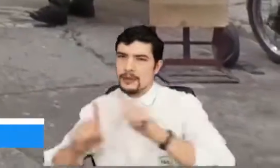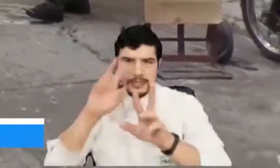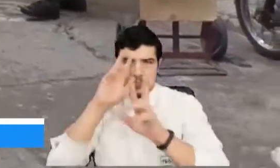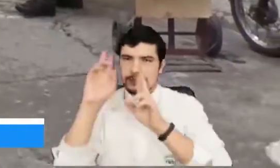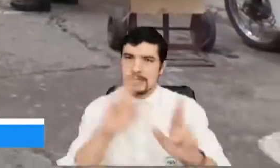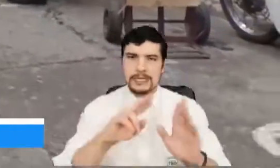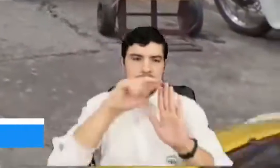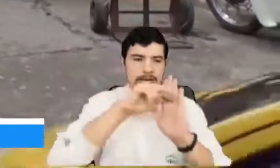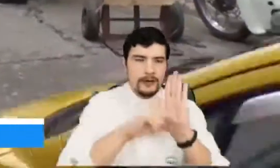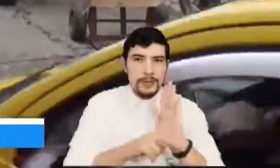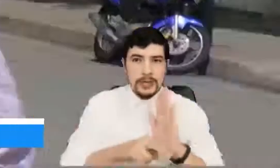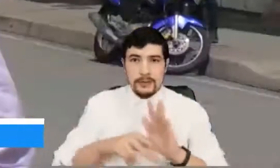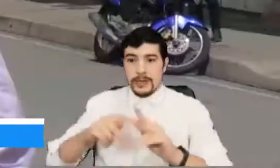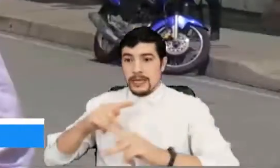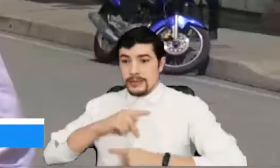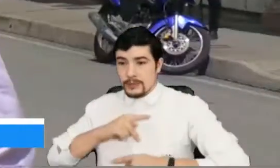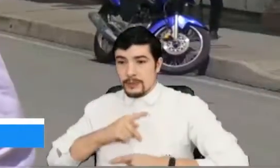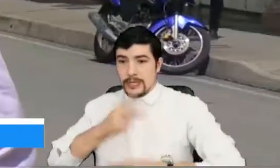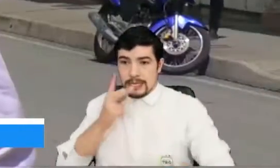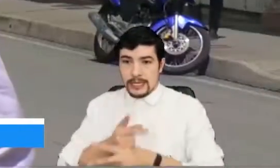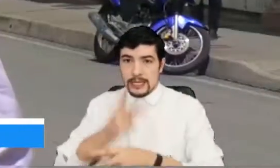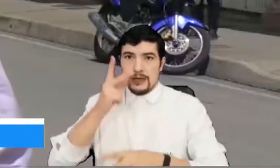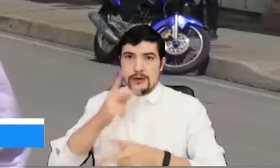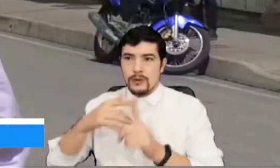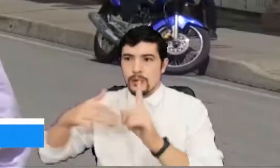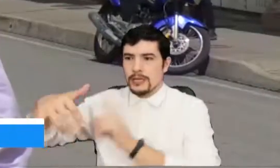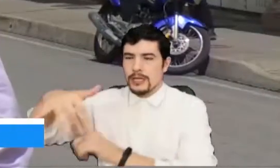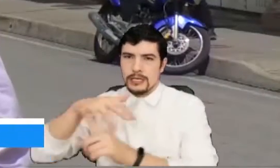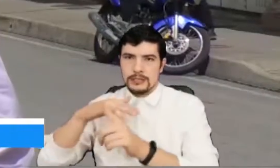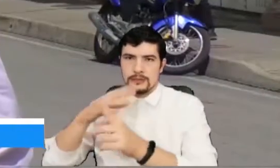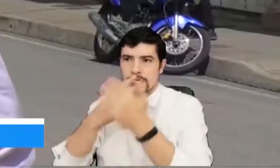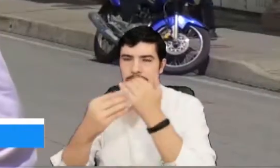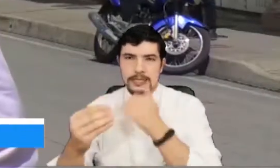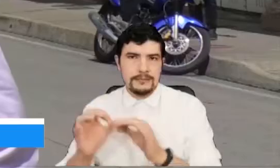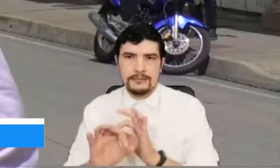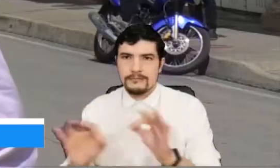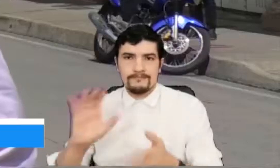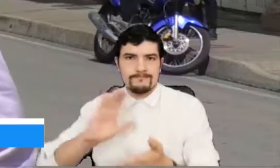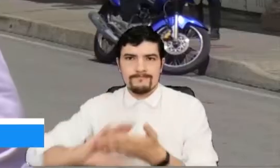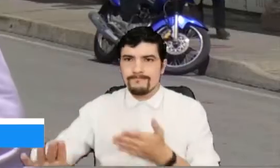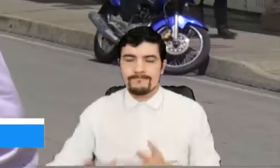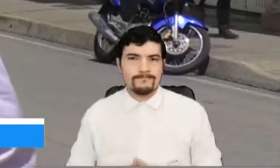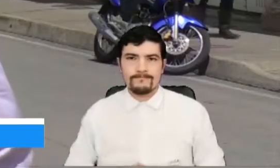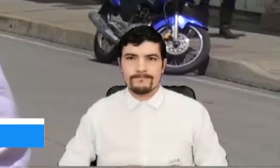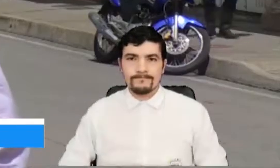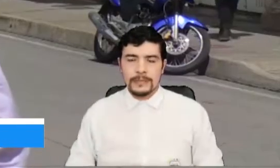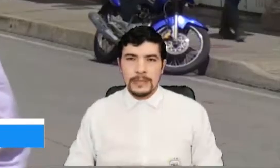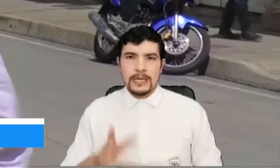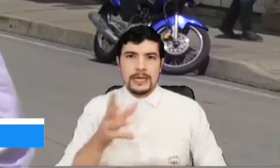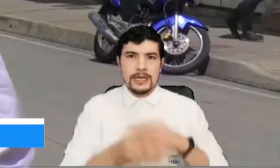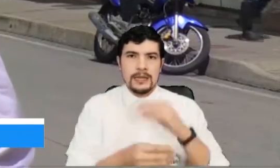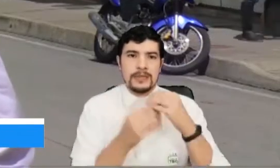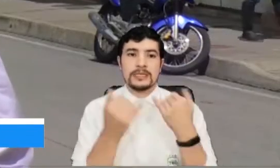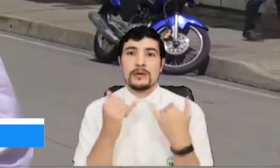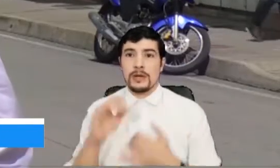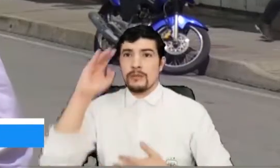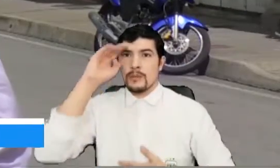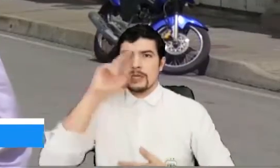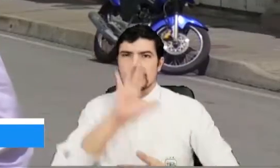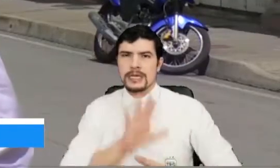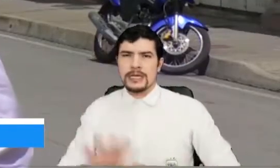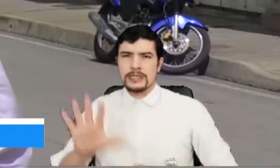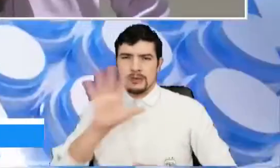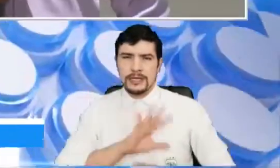exponiendo su entorno y su familia. Según las autoridades, estos operativos van a ser mucho más estratégicos en áreas como